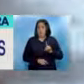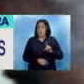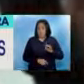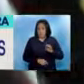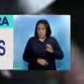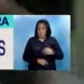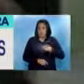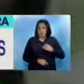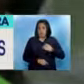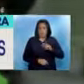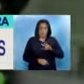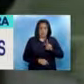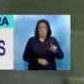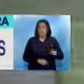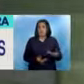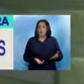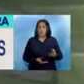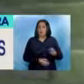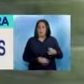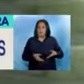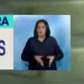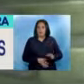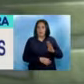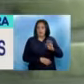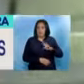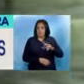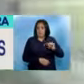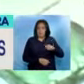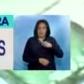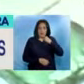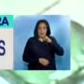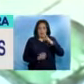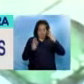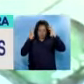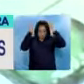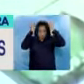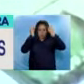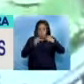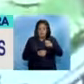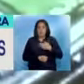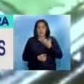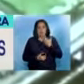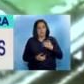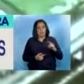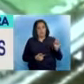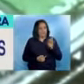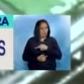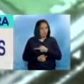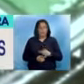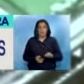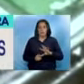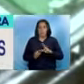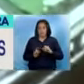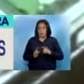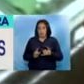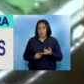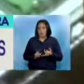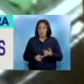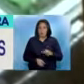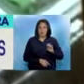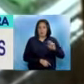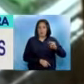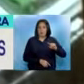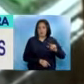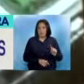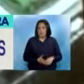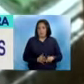Leandro, de 32 años, natural de Barranca, la mujer de moño que se ve en el video y quien tiene denuncias de robo agravado en los locales comerciales de Saga Falabella